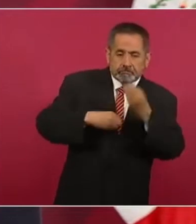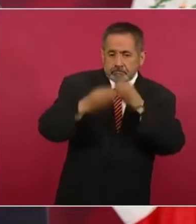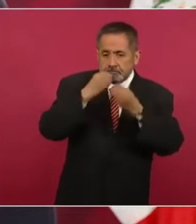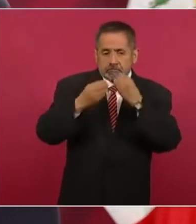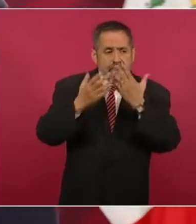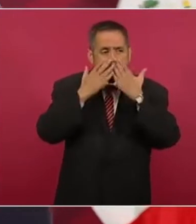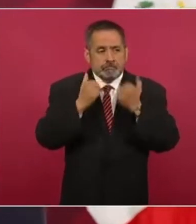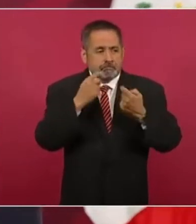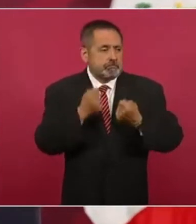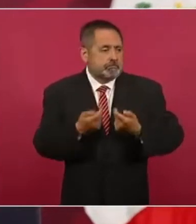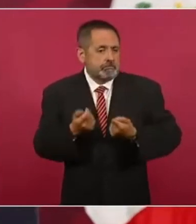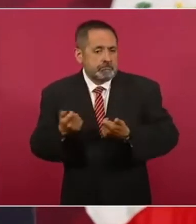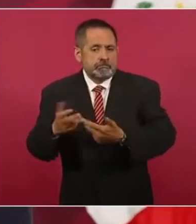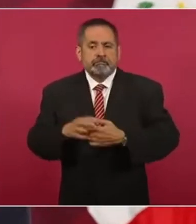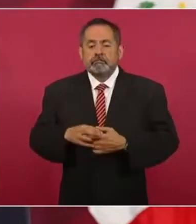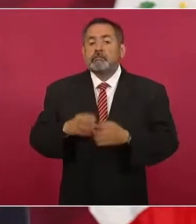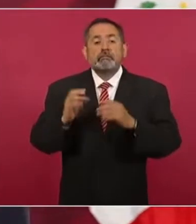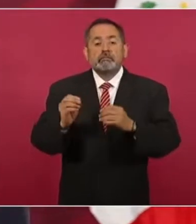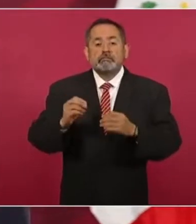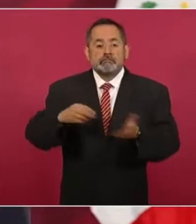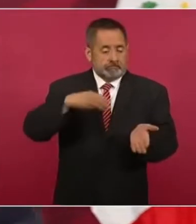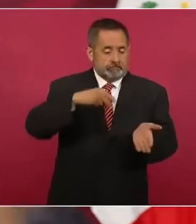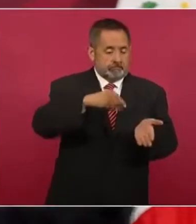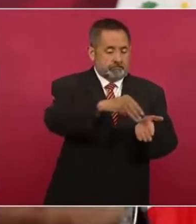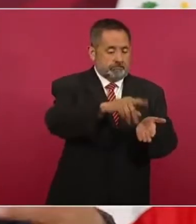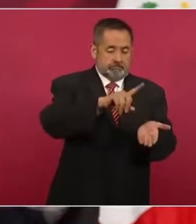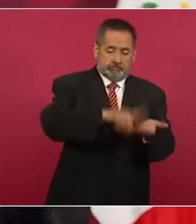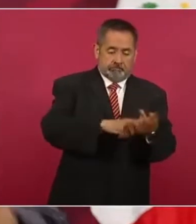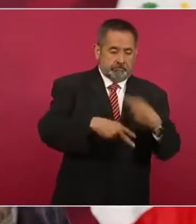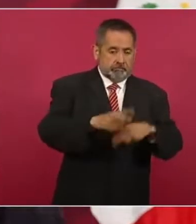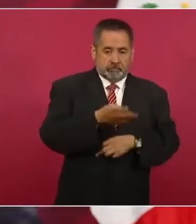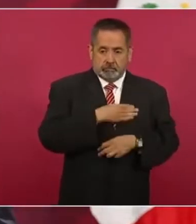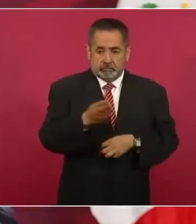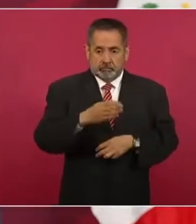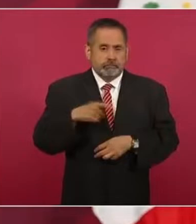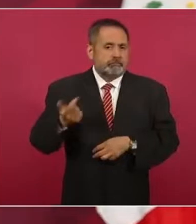aumenta el precio de los fertilizantes. Entonces necesitamos